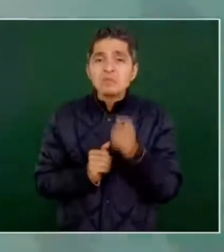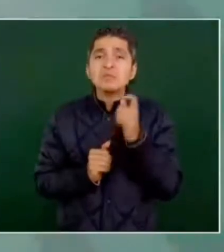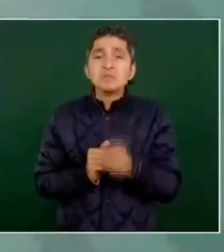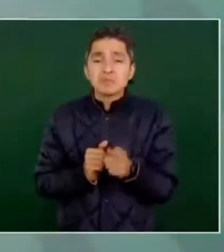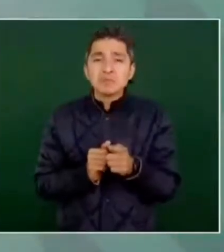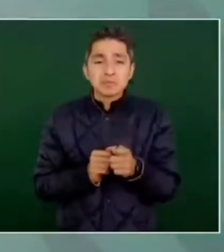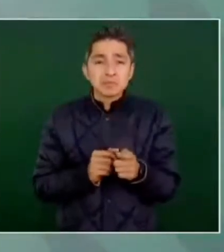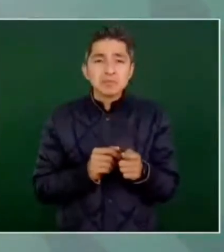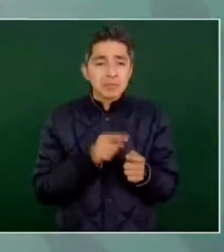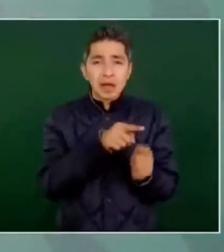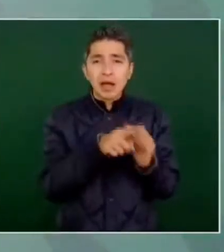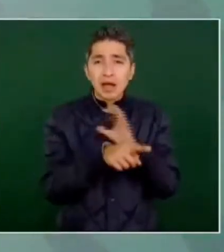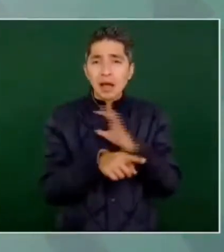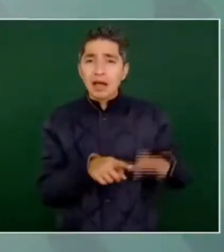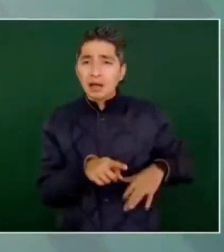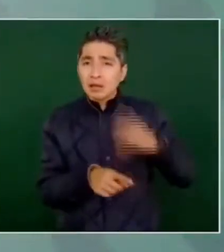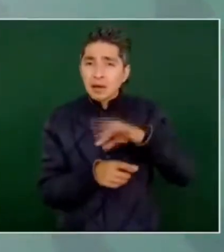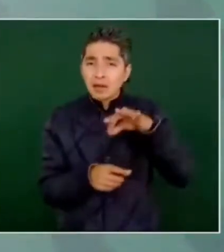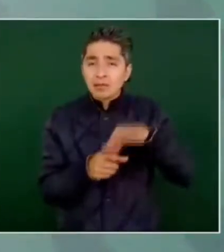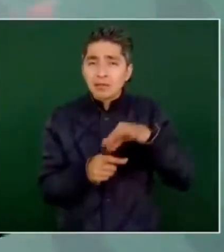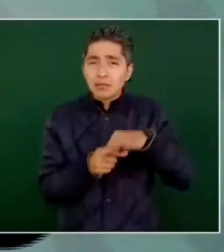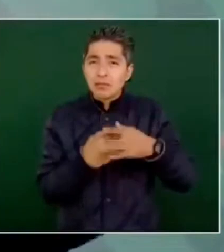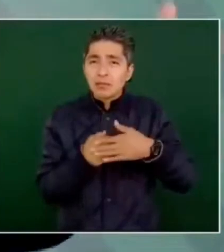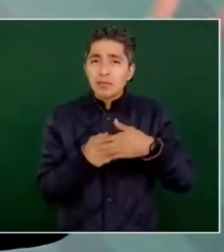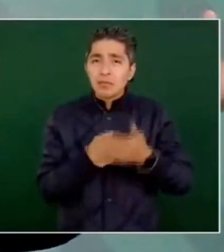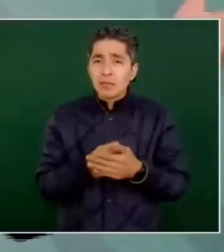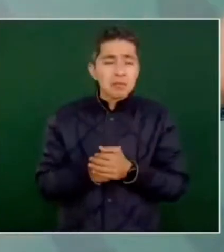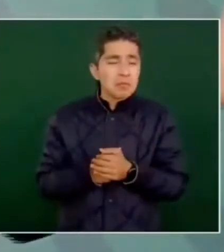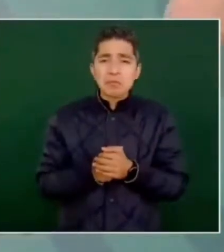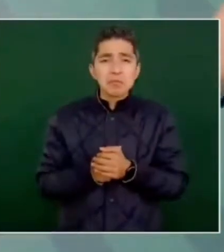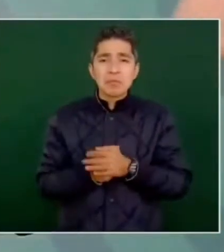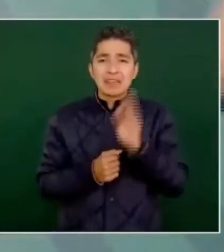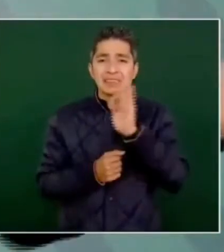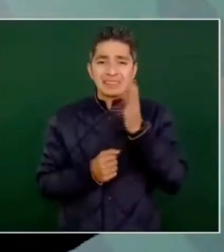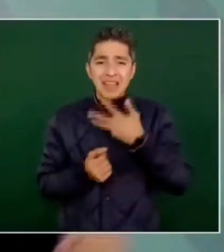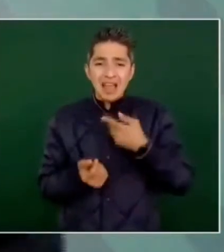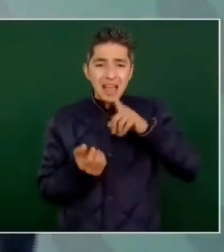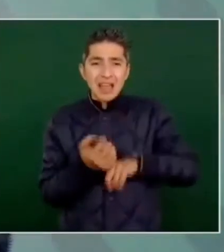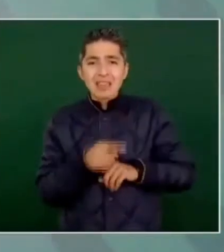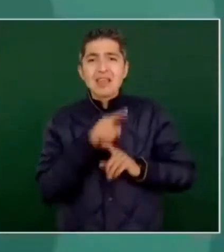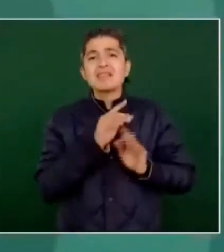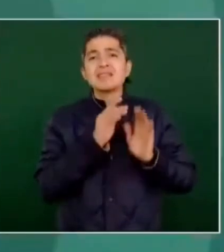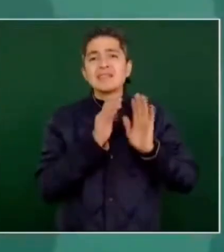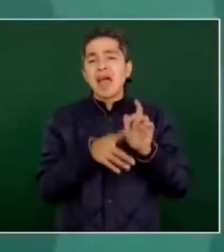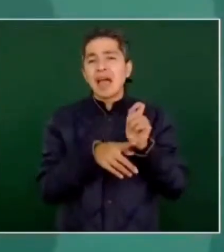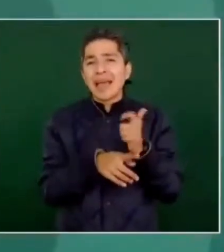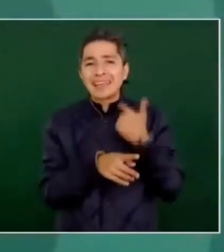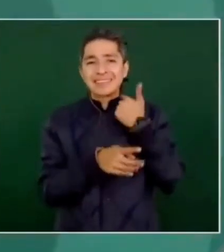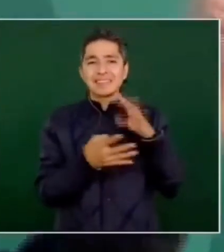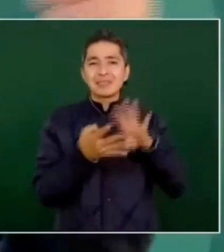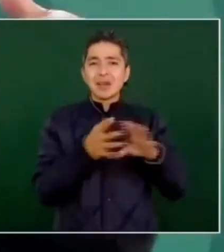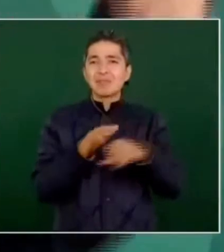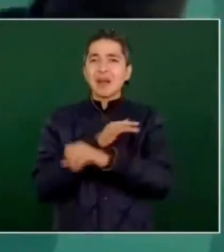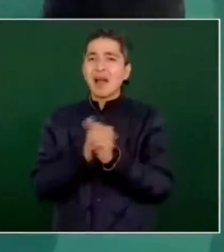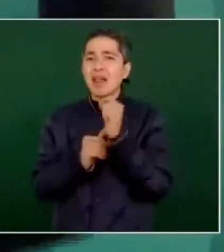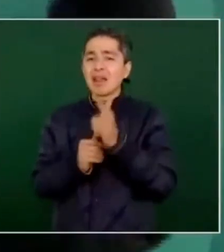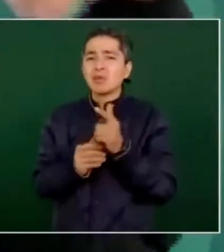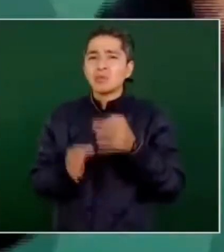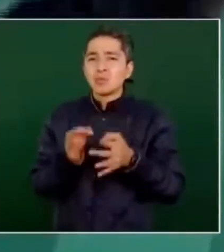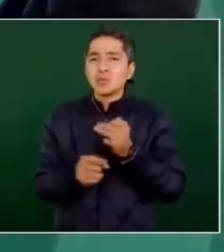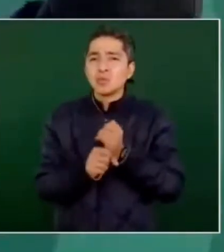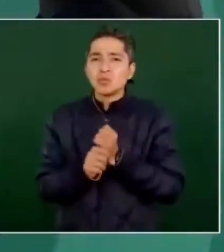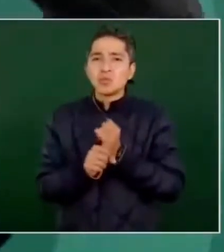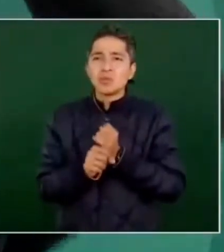elegible si tiene antecedentes penales. Cuando Pero yo sería entonces dirigí hasta que